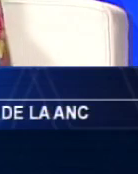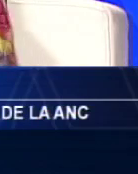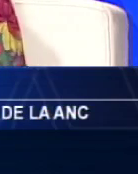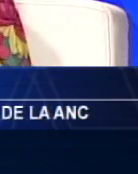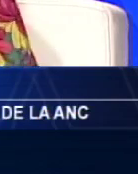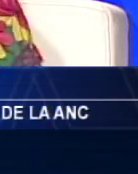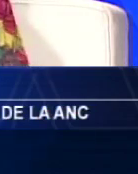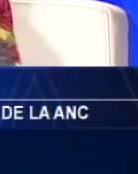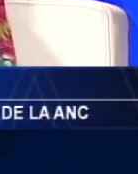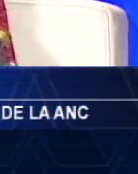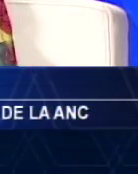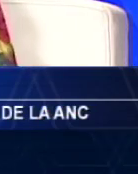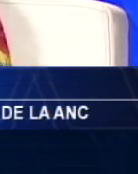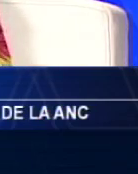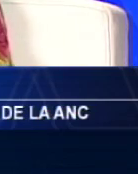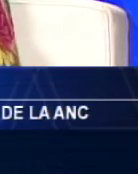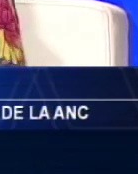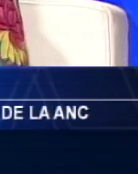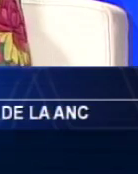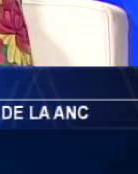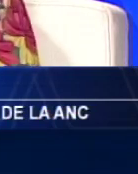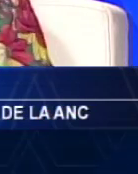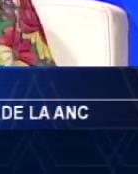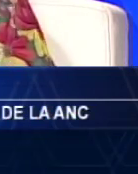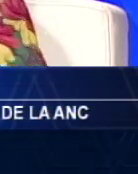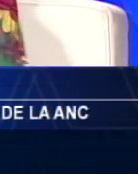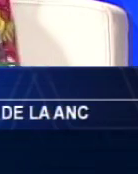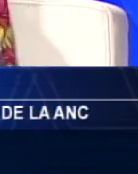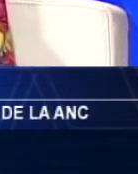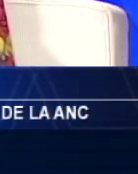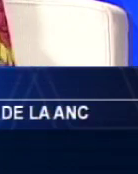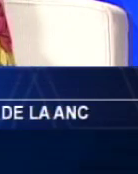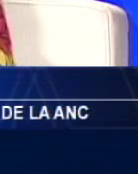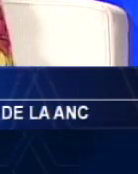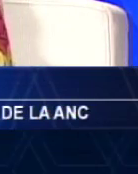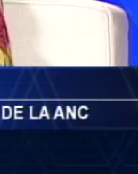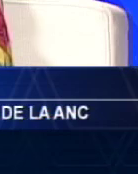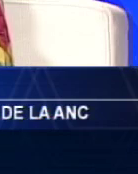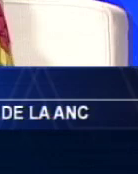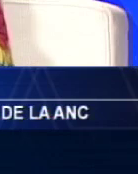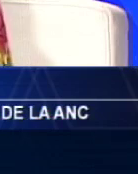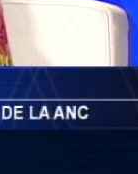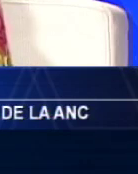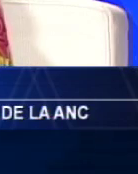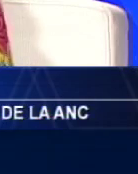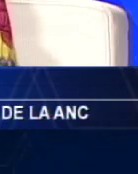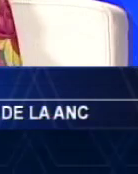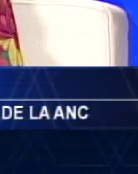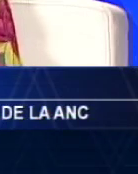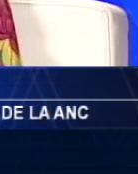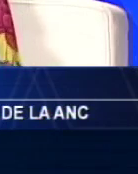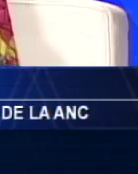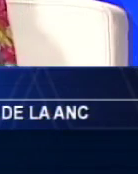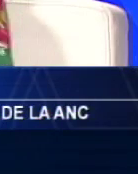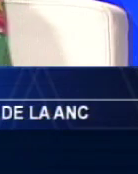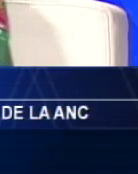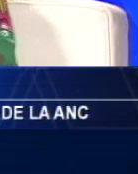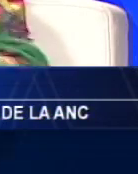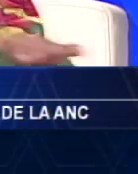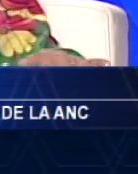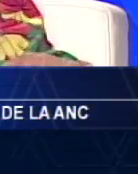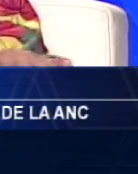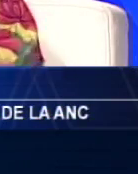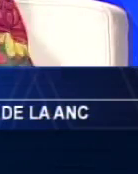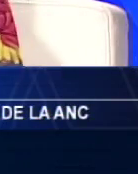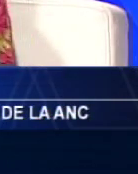falaces, cuestiones falsos positivos, si se quiere, de lo que son las actuaciones del Consejo Nacional Electoral, que ha estado a